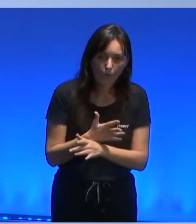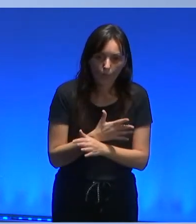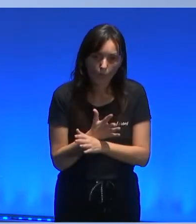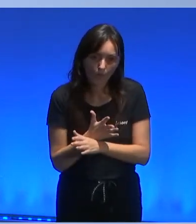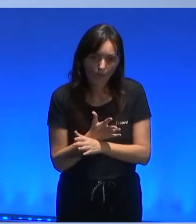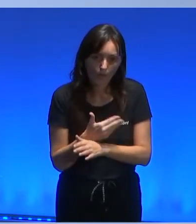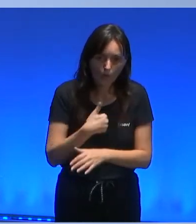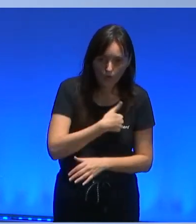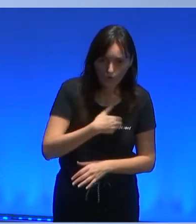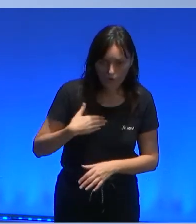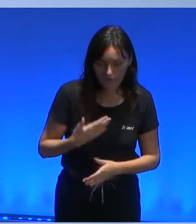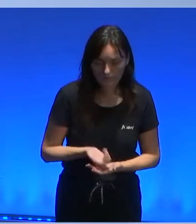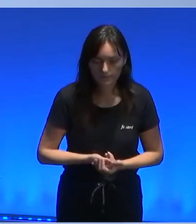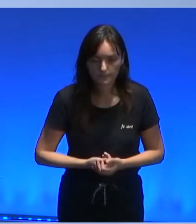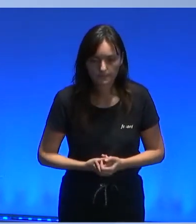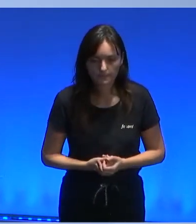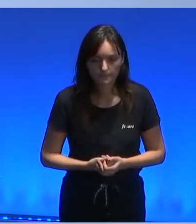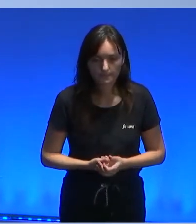de rol.